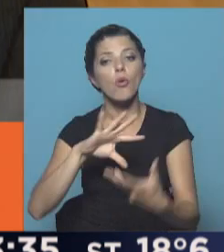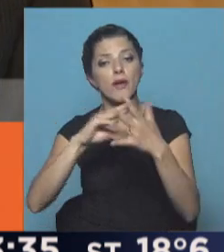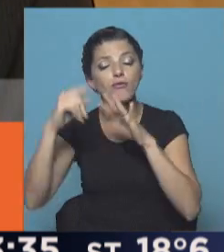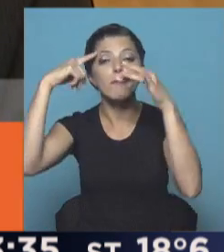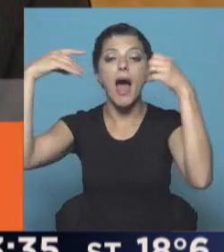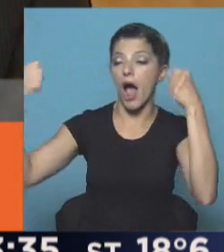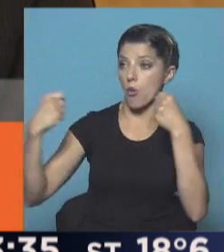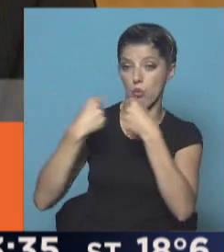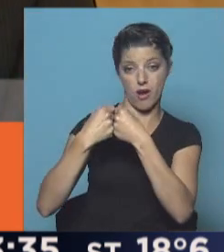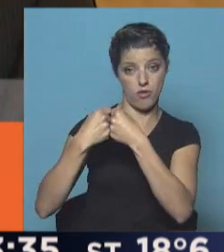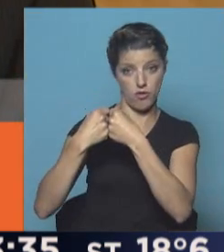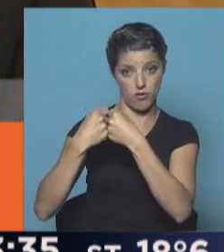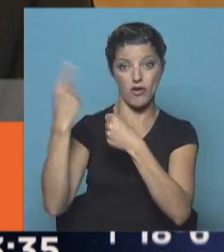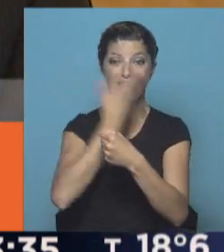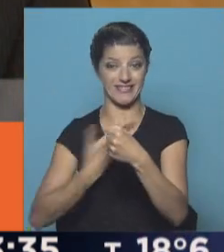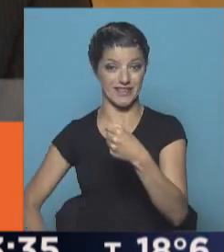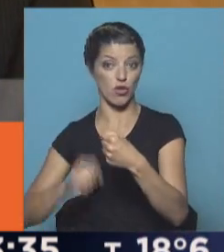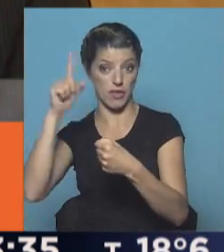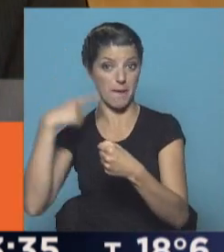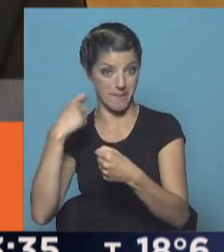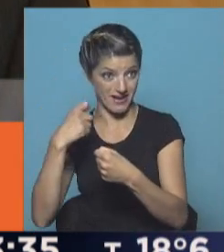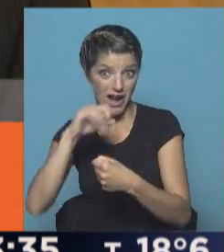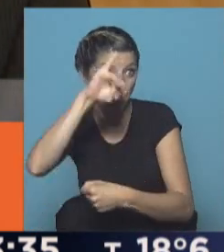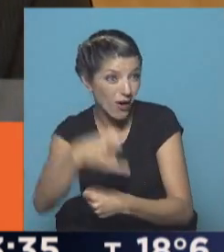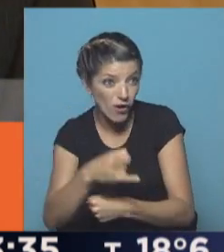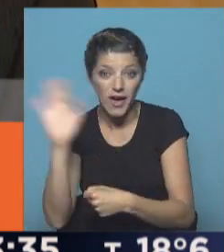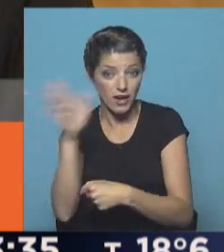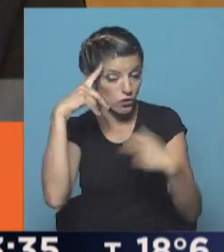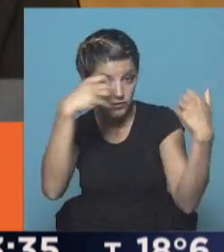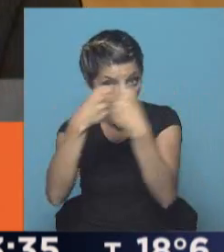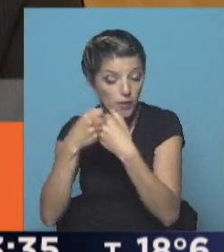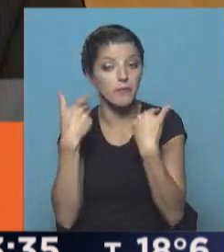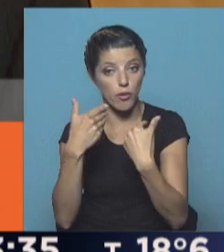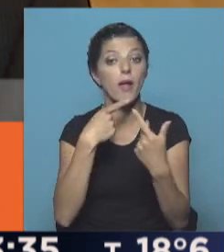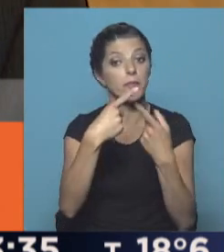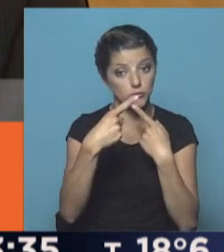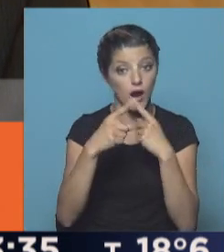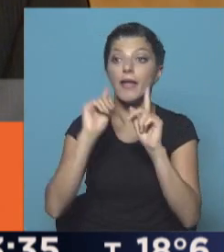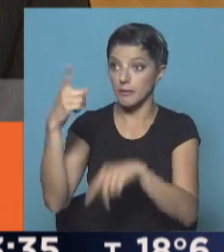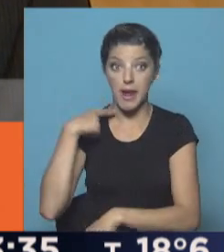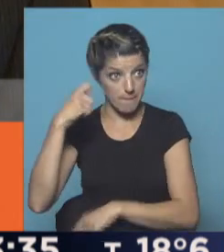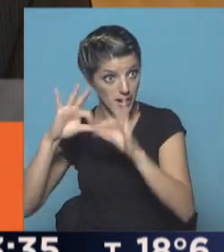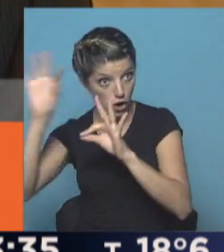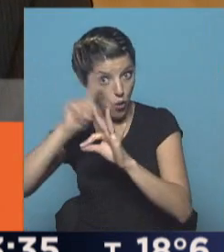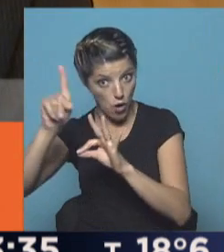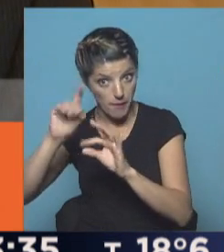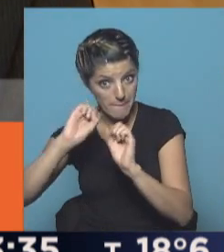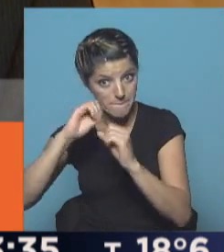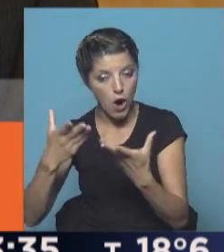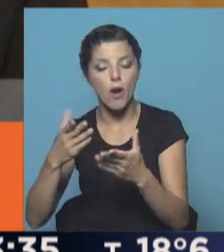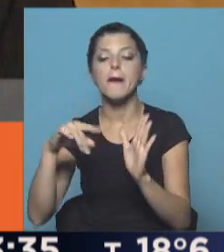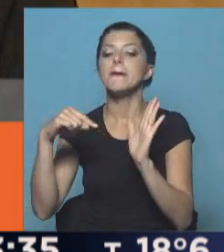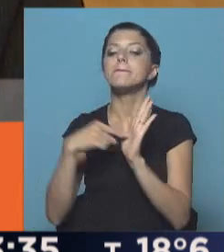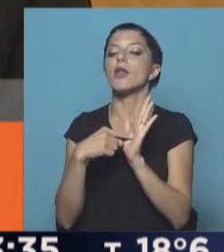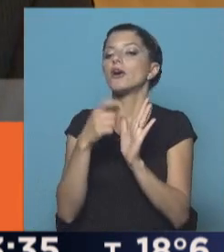acordada, pactada con el Estado español. Sería lo mejor para todo el mundo, también para España y también para Europa. Pero en cualquier caso, si esto no